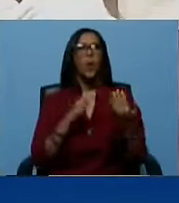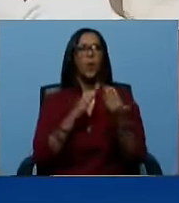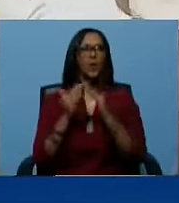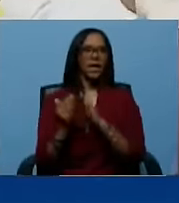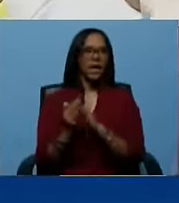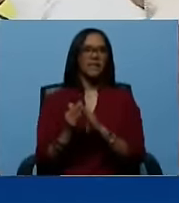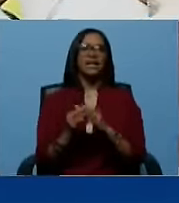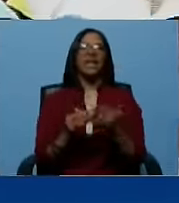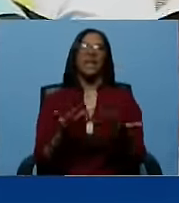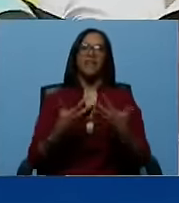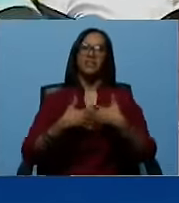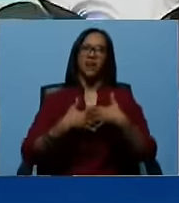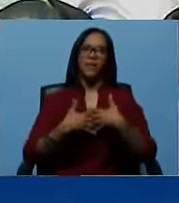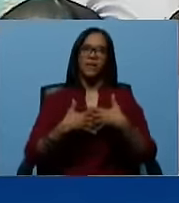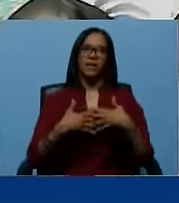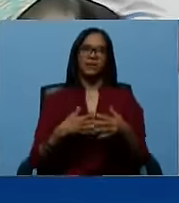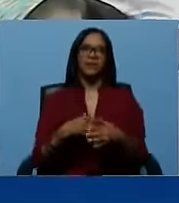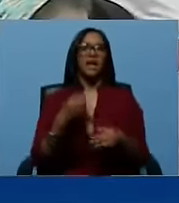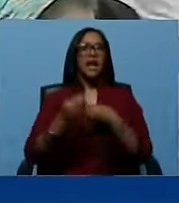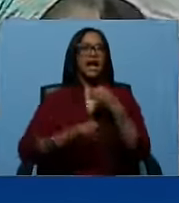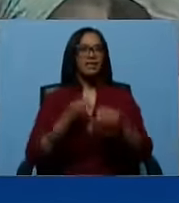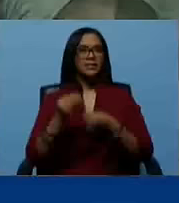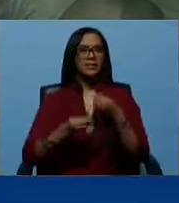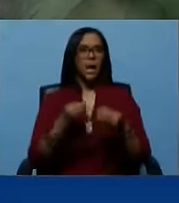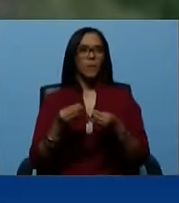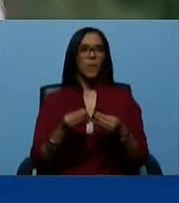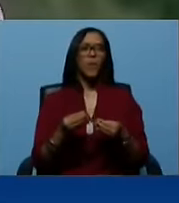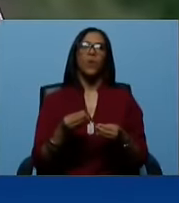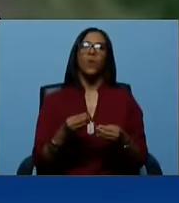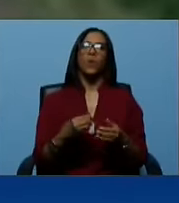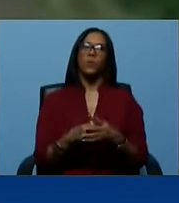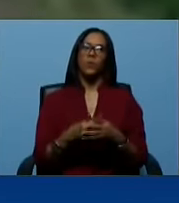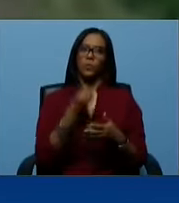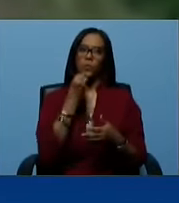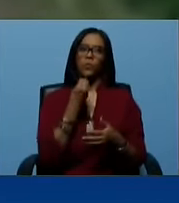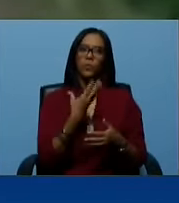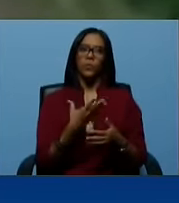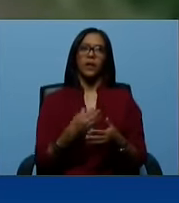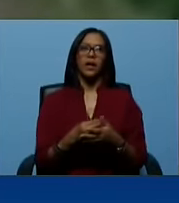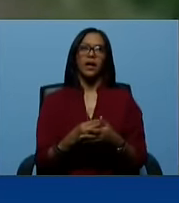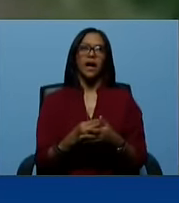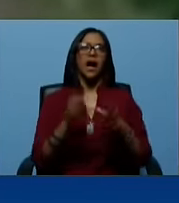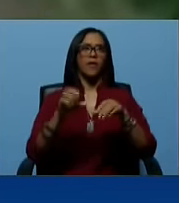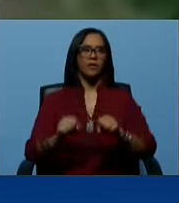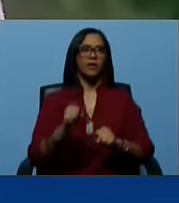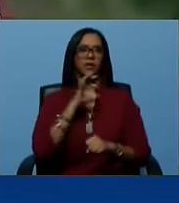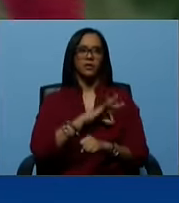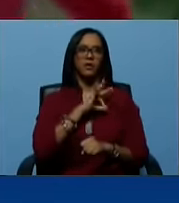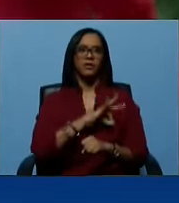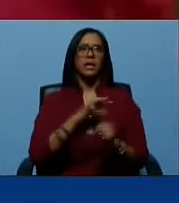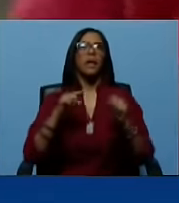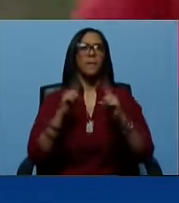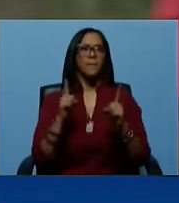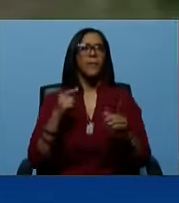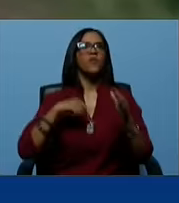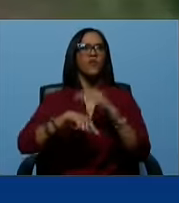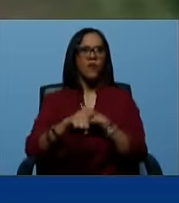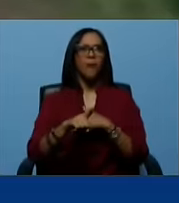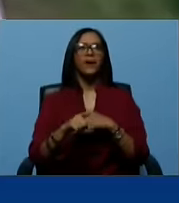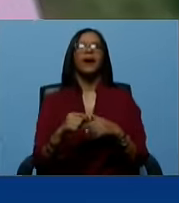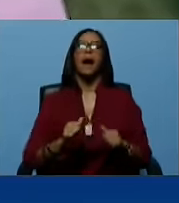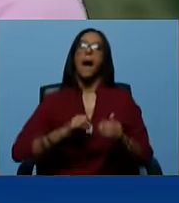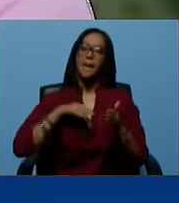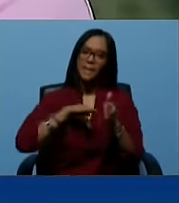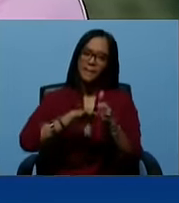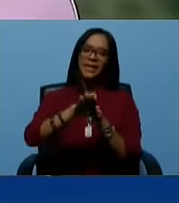las fábricas. Realizamos un gran abordaje social, pero vamos a ir aún más